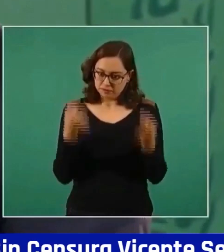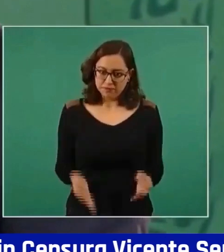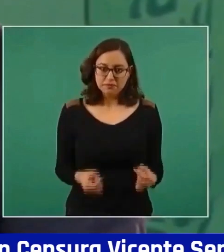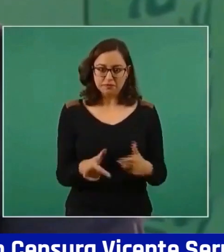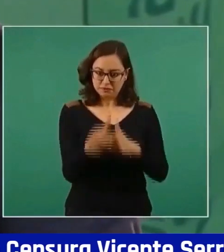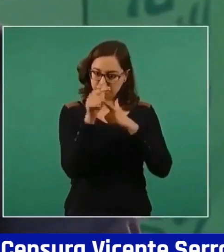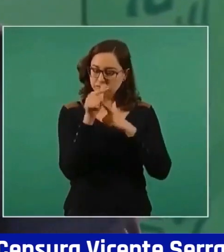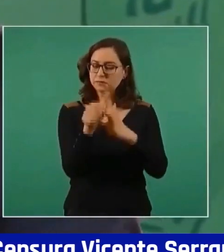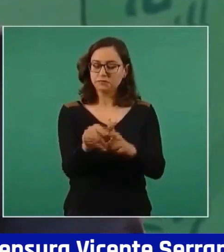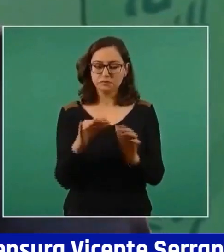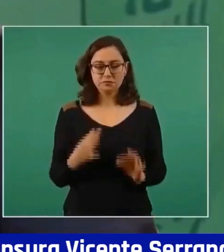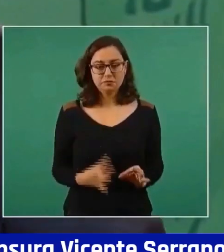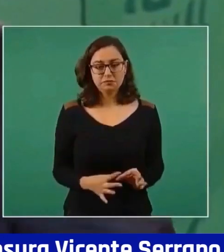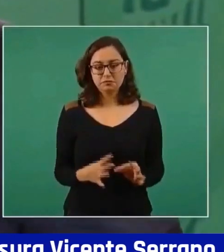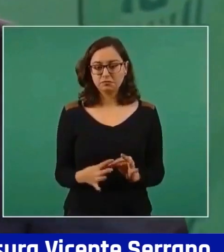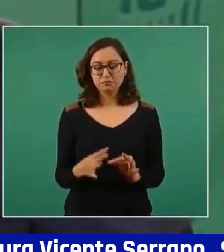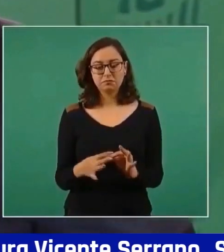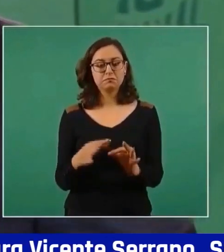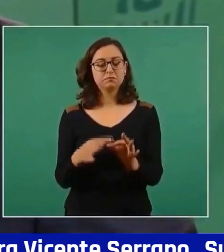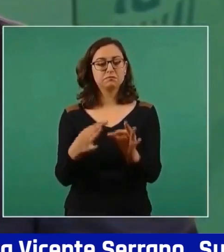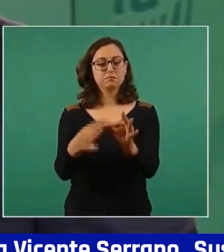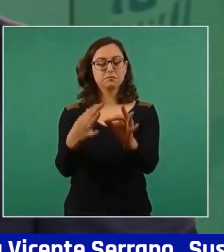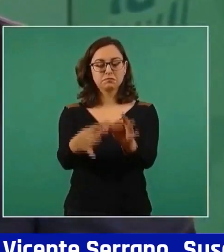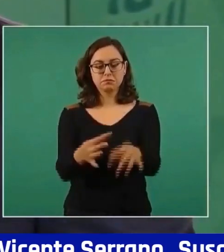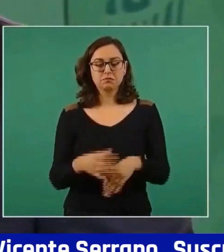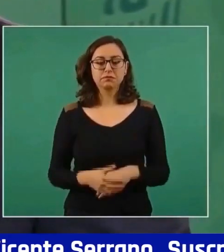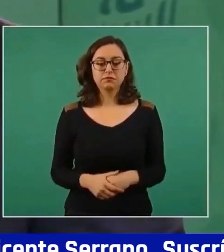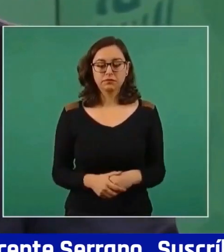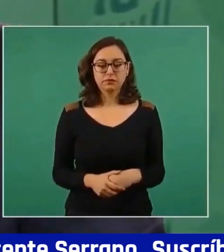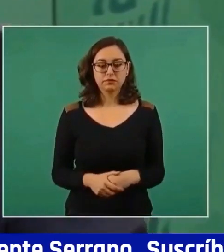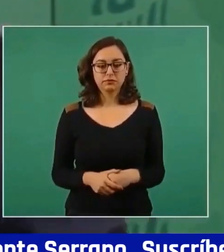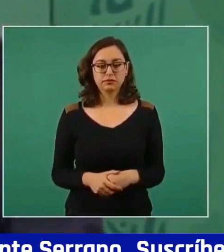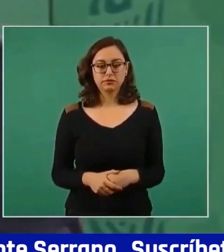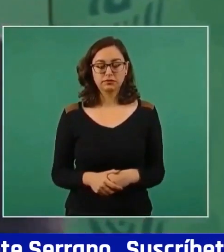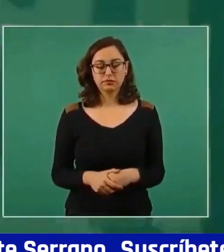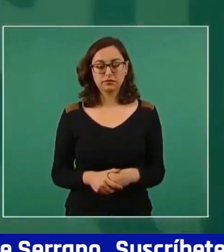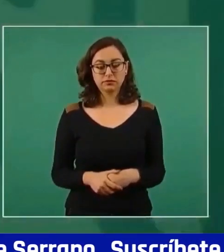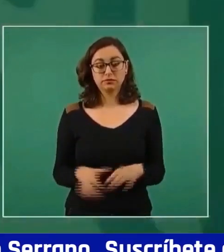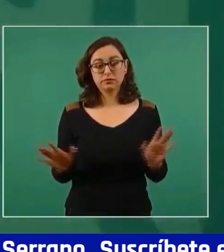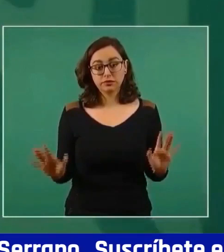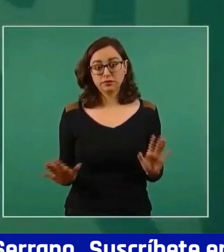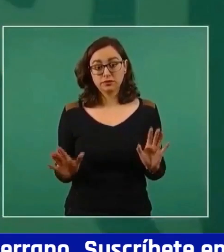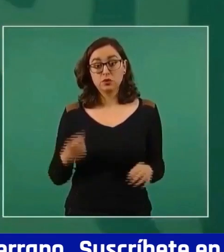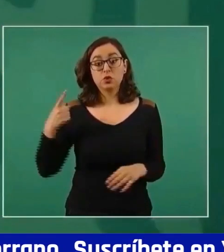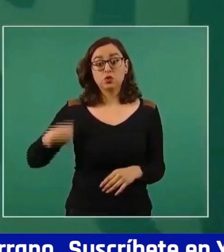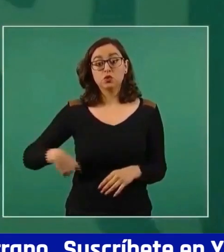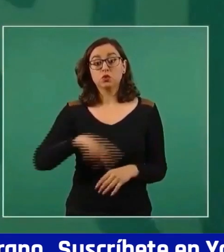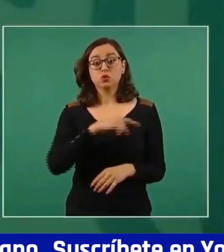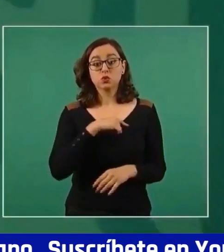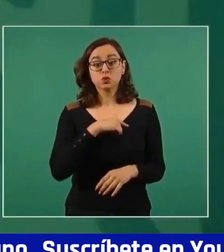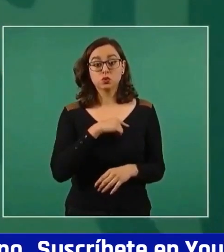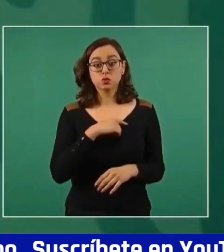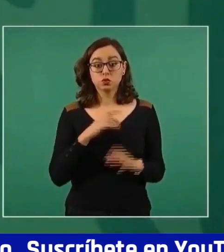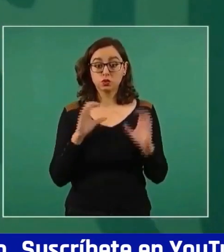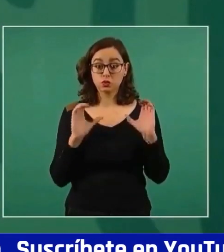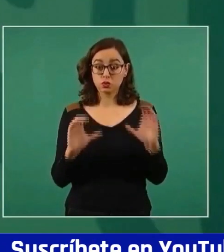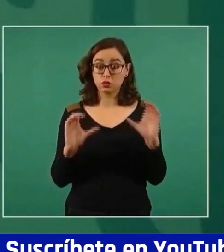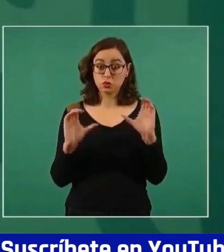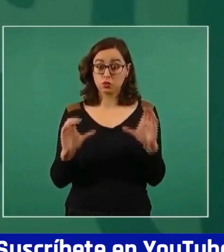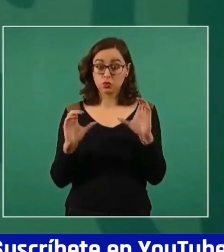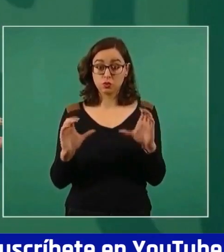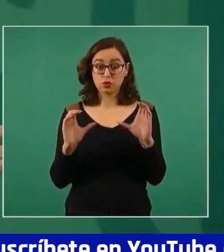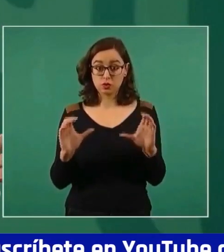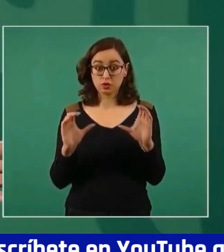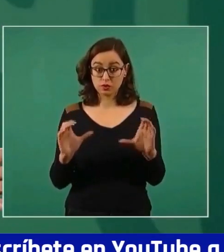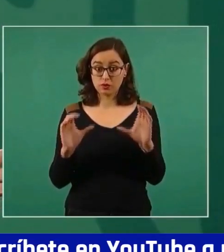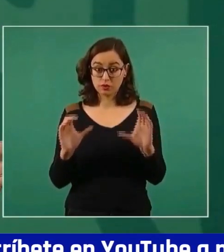adelante y vamos bien y vamos a cuidar nada más,